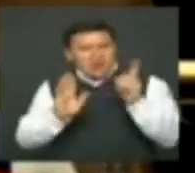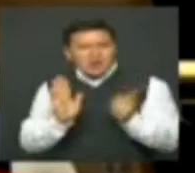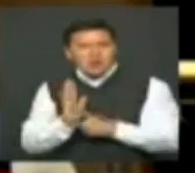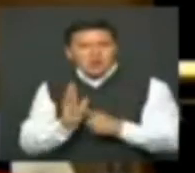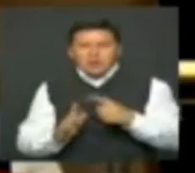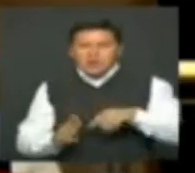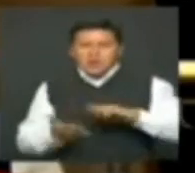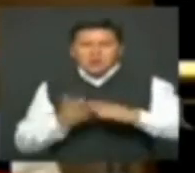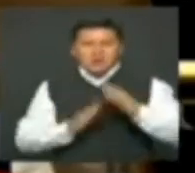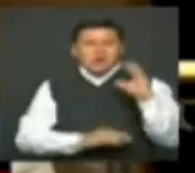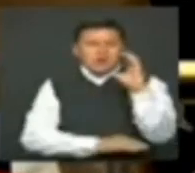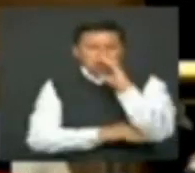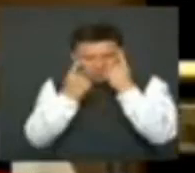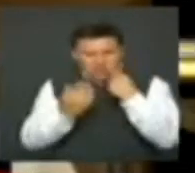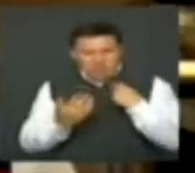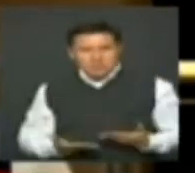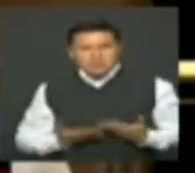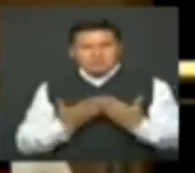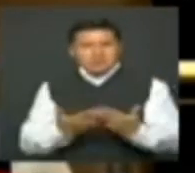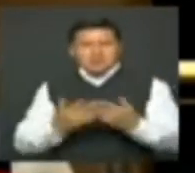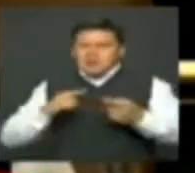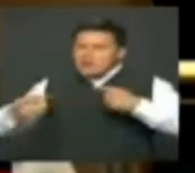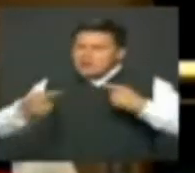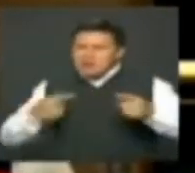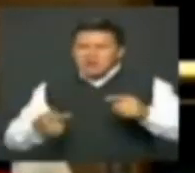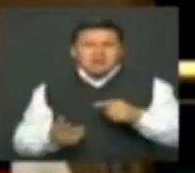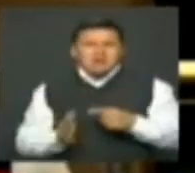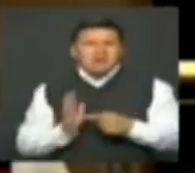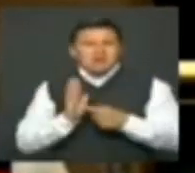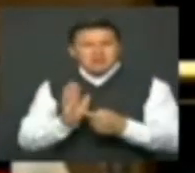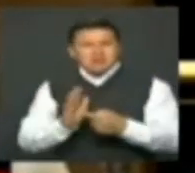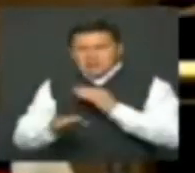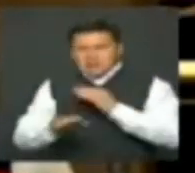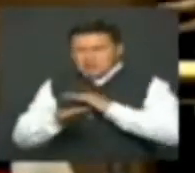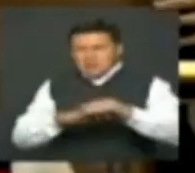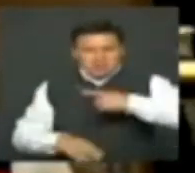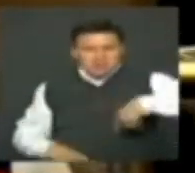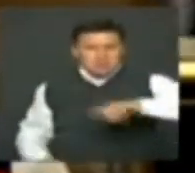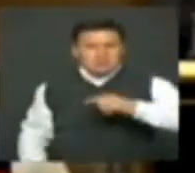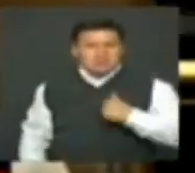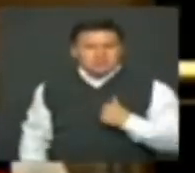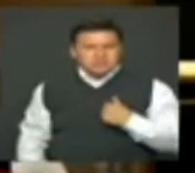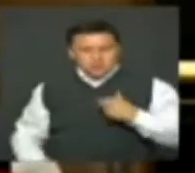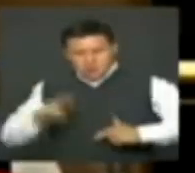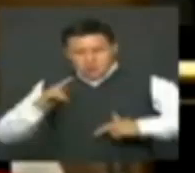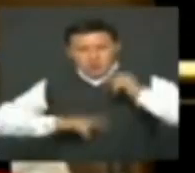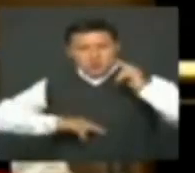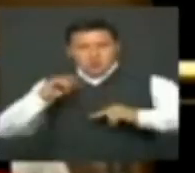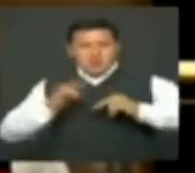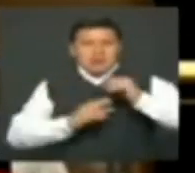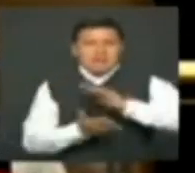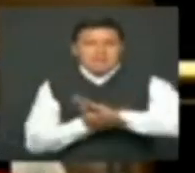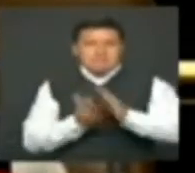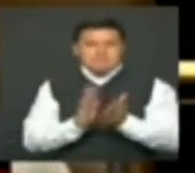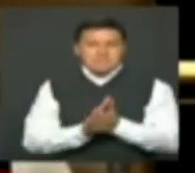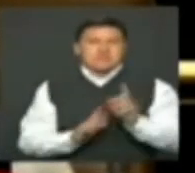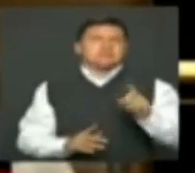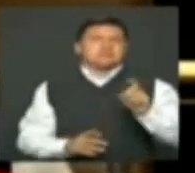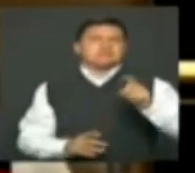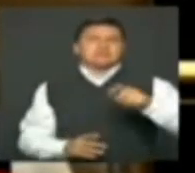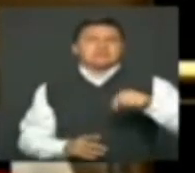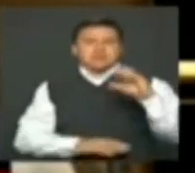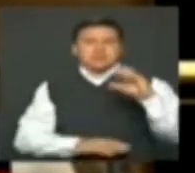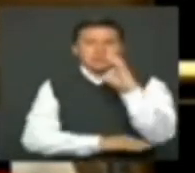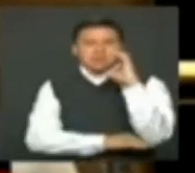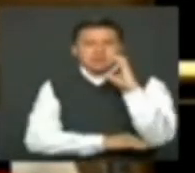pueblo colombiano aporte desde las discusiones que se dieron con los invitados que tuvimos a la construcción de la paz que tanto necesitamos en